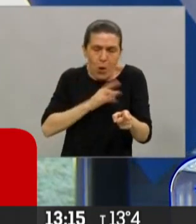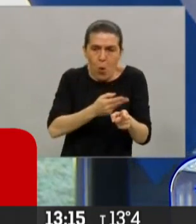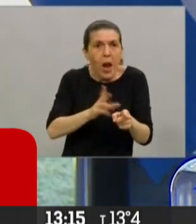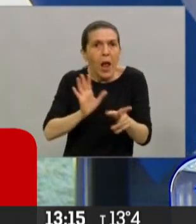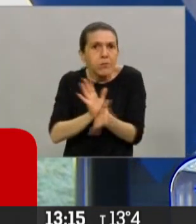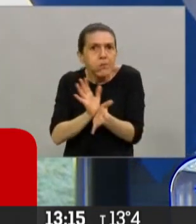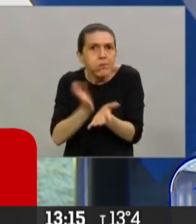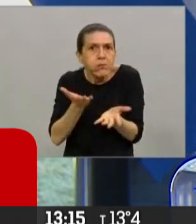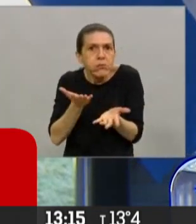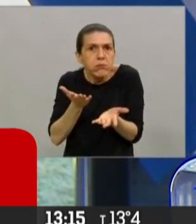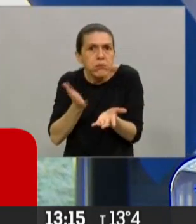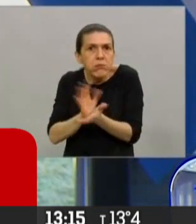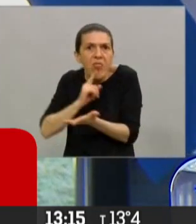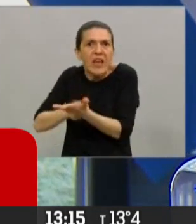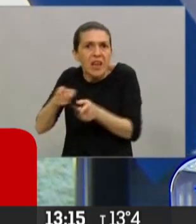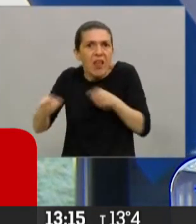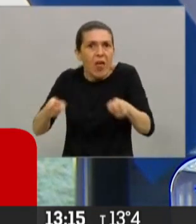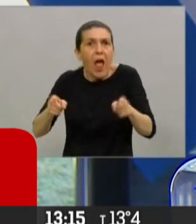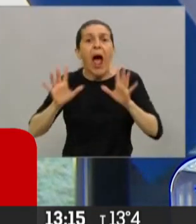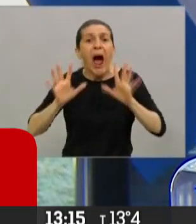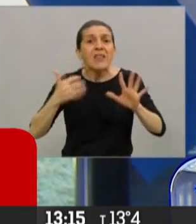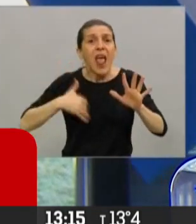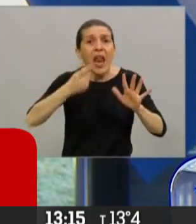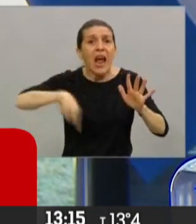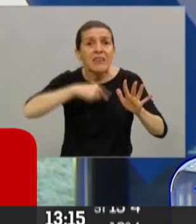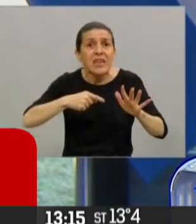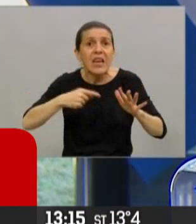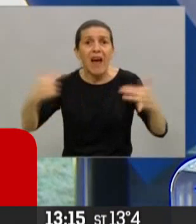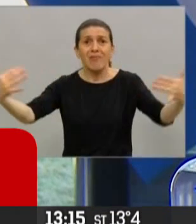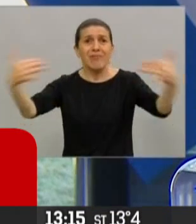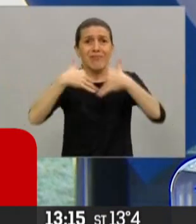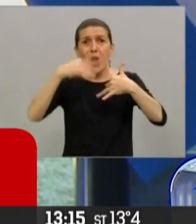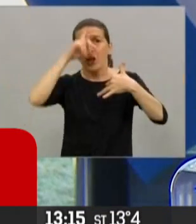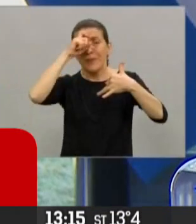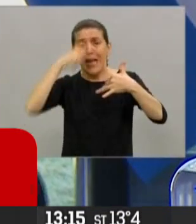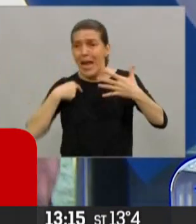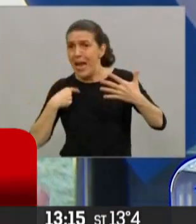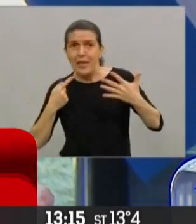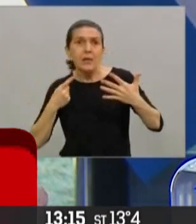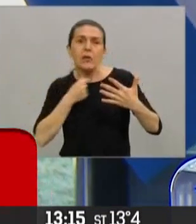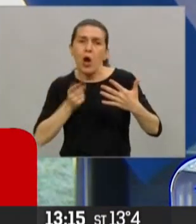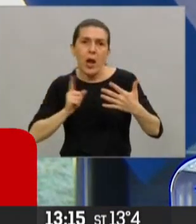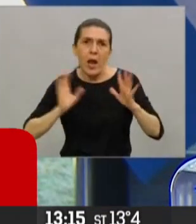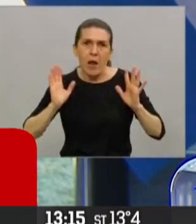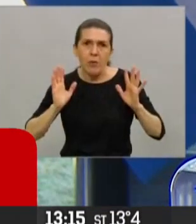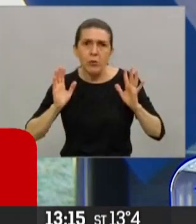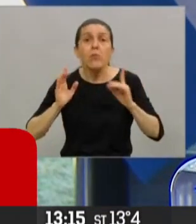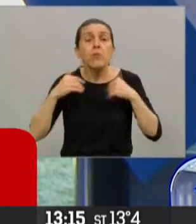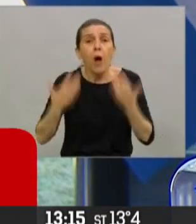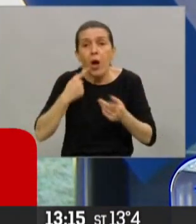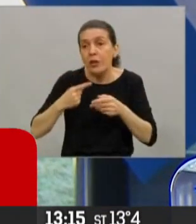pasar eso, no queremos pasar eso y por eso hicimos en este